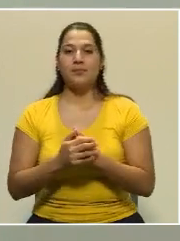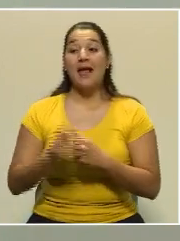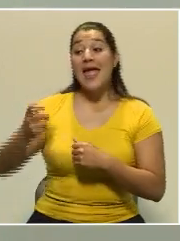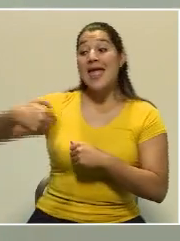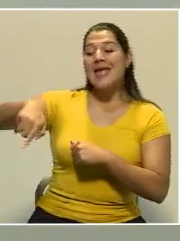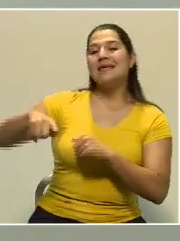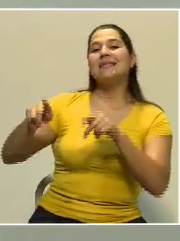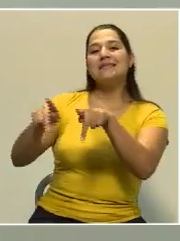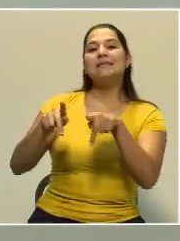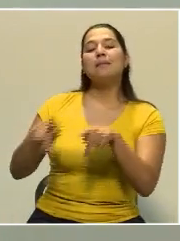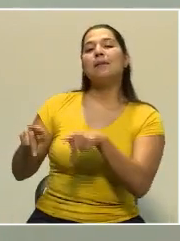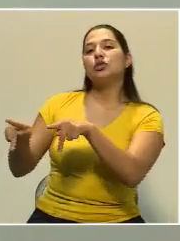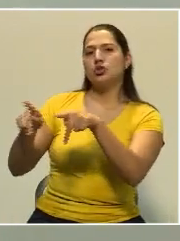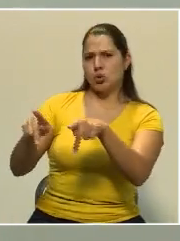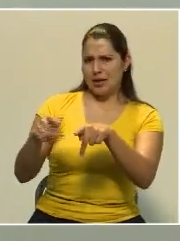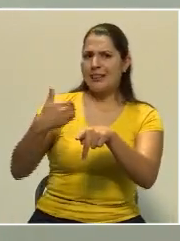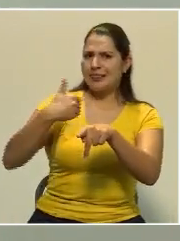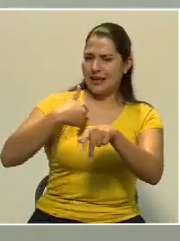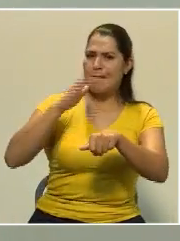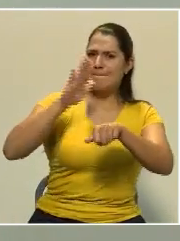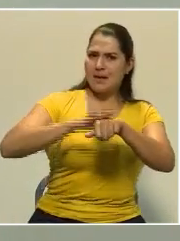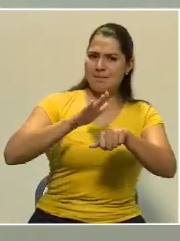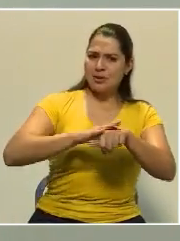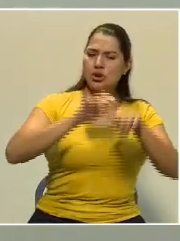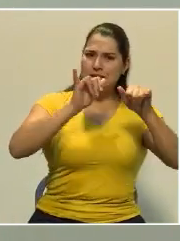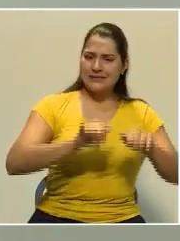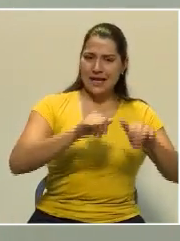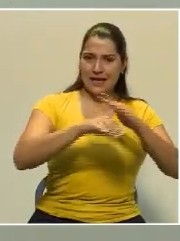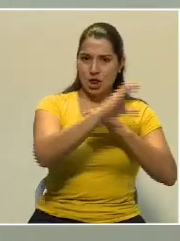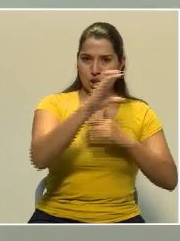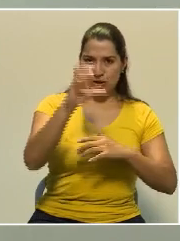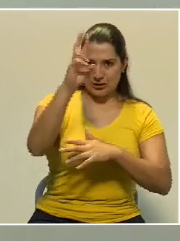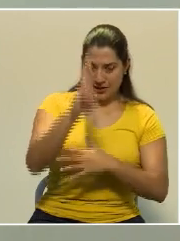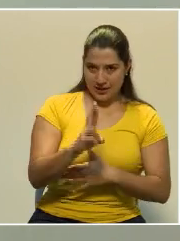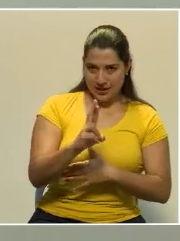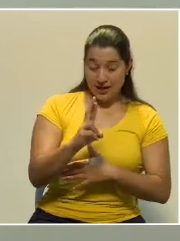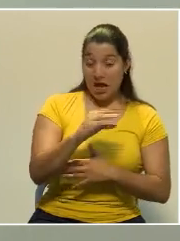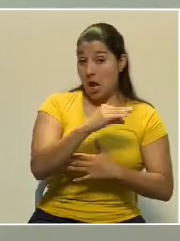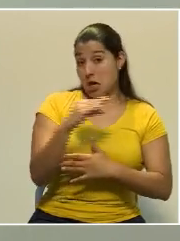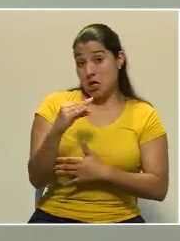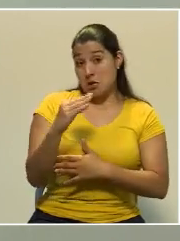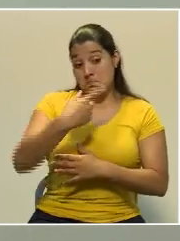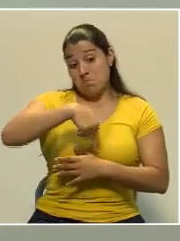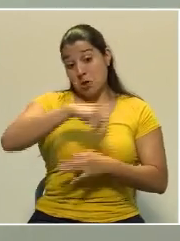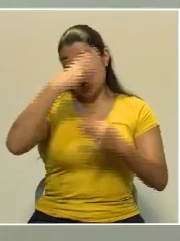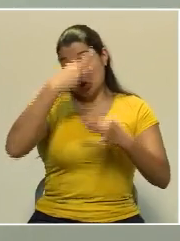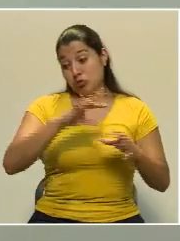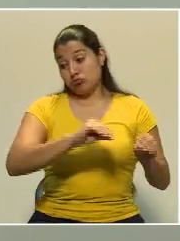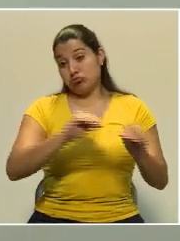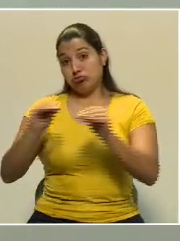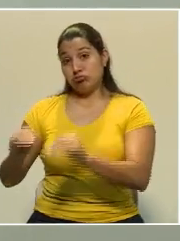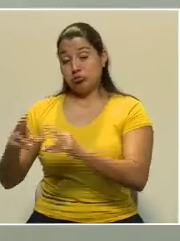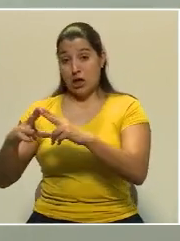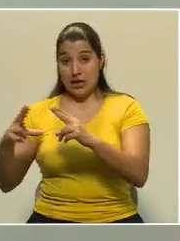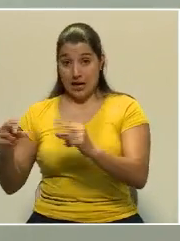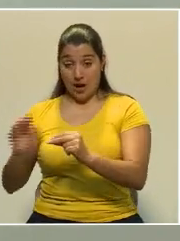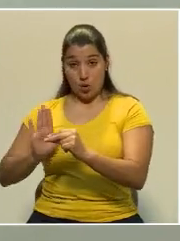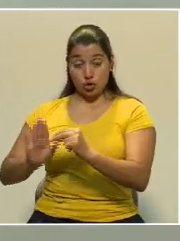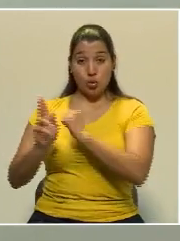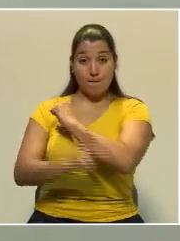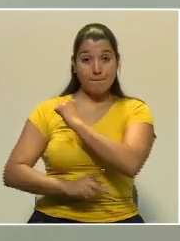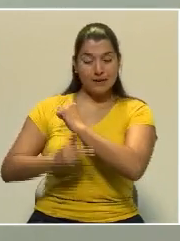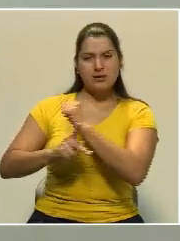personas en su gran mayoría tenían trámite migratorio o residencia en Costa Rica y han decidido hacer abandono del territorio nacional. Se